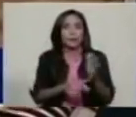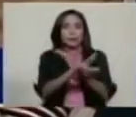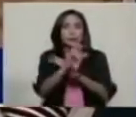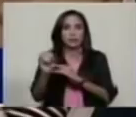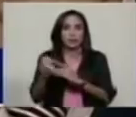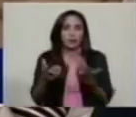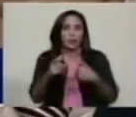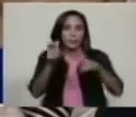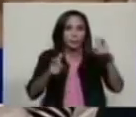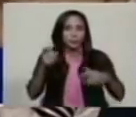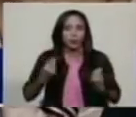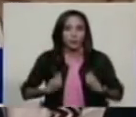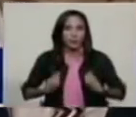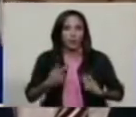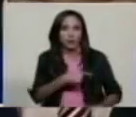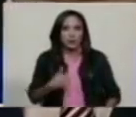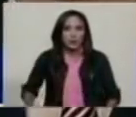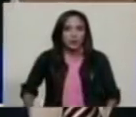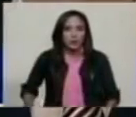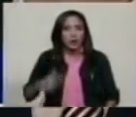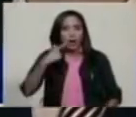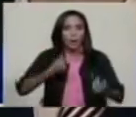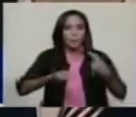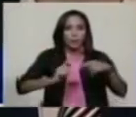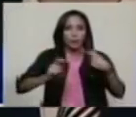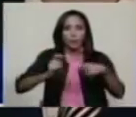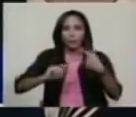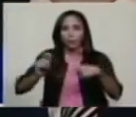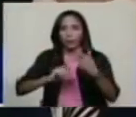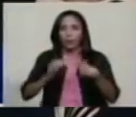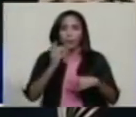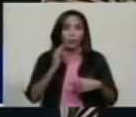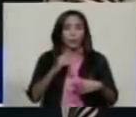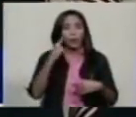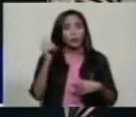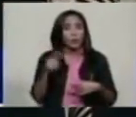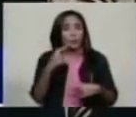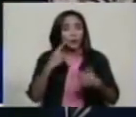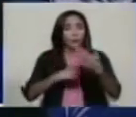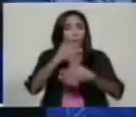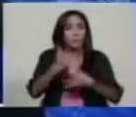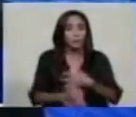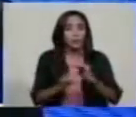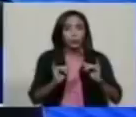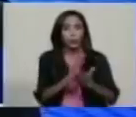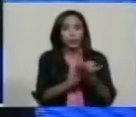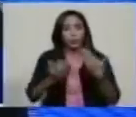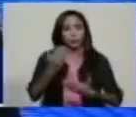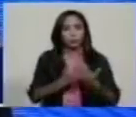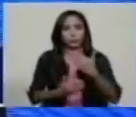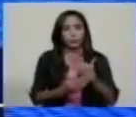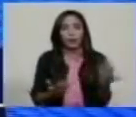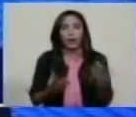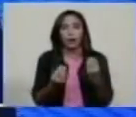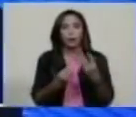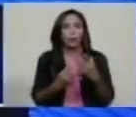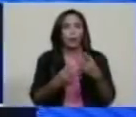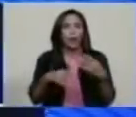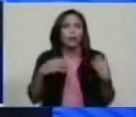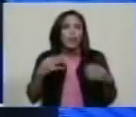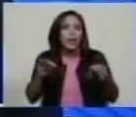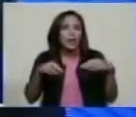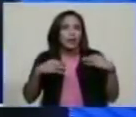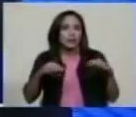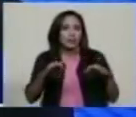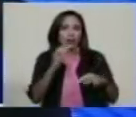1.370 millones de habitantes, como decía, sino que además se ha planteado un proyecto de carácter estratégico que es la Franja y la Ruta de la Seda, que